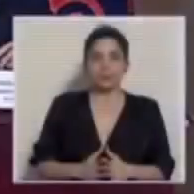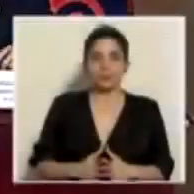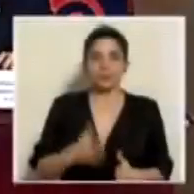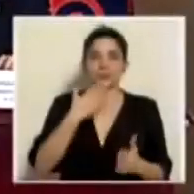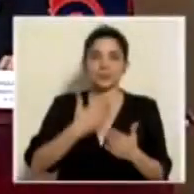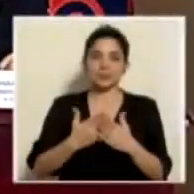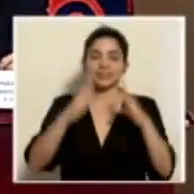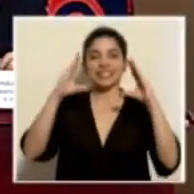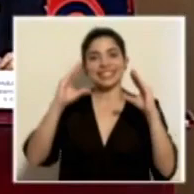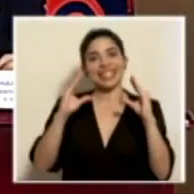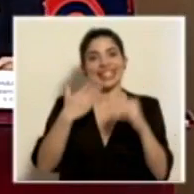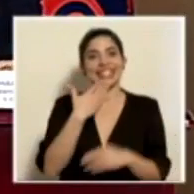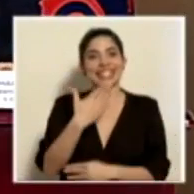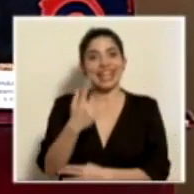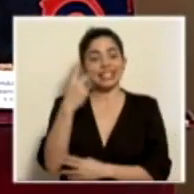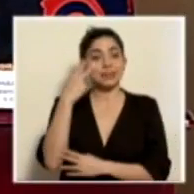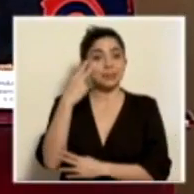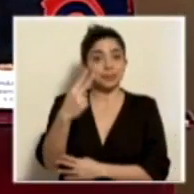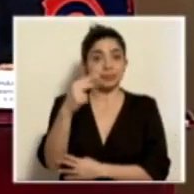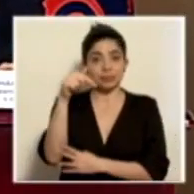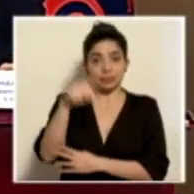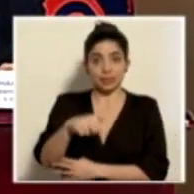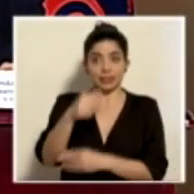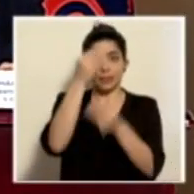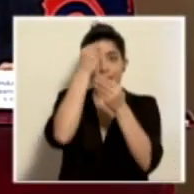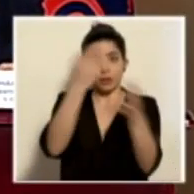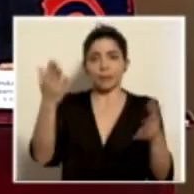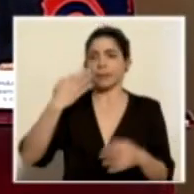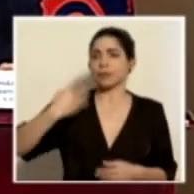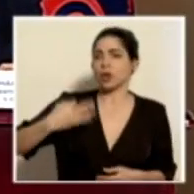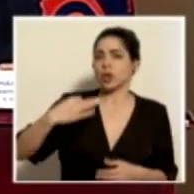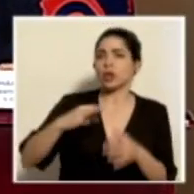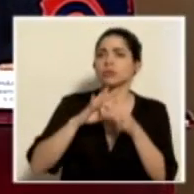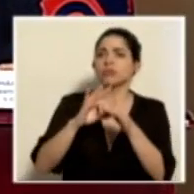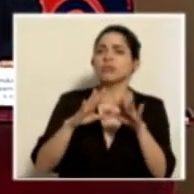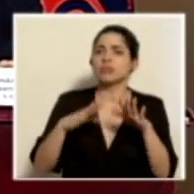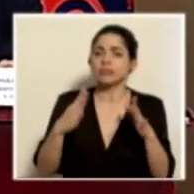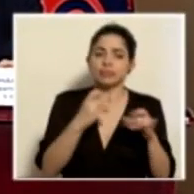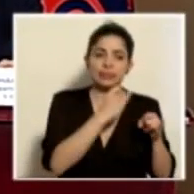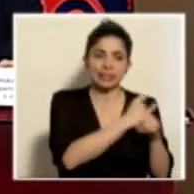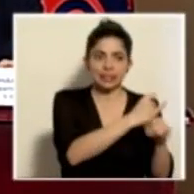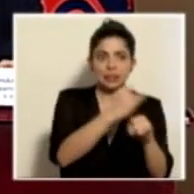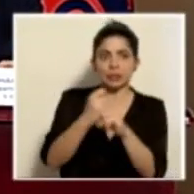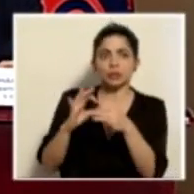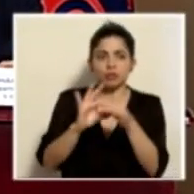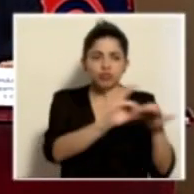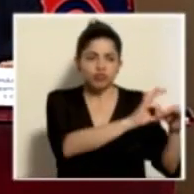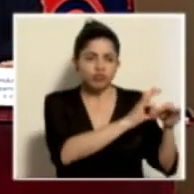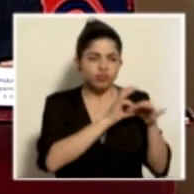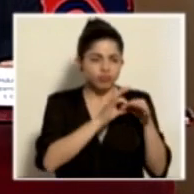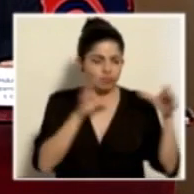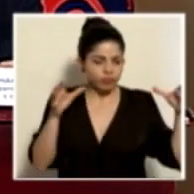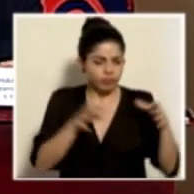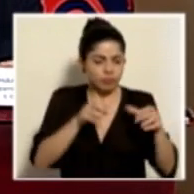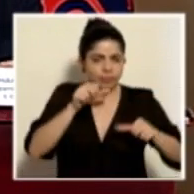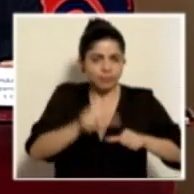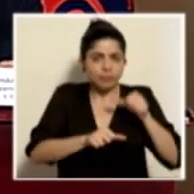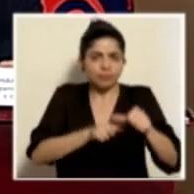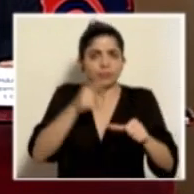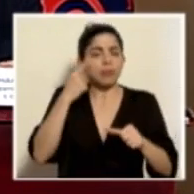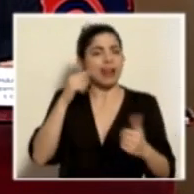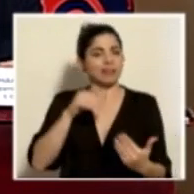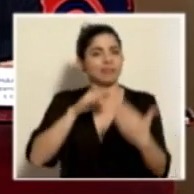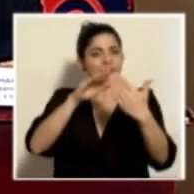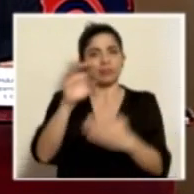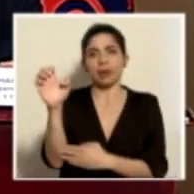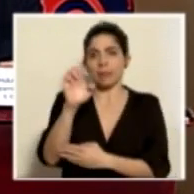Muy buenas tardes. Gracias por sintonizar este reporte diario sobre la coordinación institucional y los esfuerzos conjuntos para enfrentar la emergencia